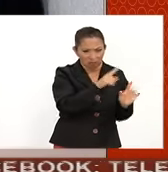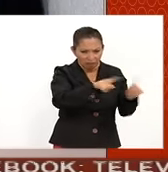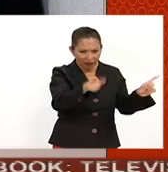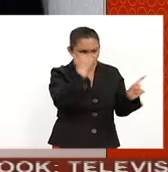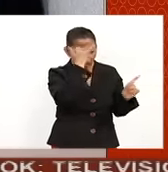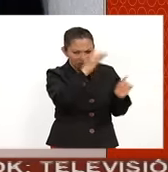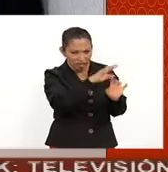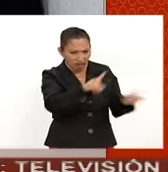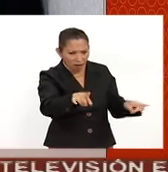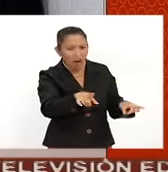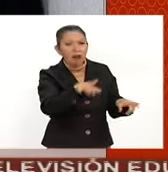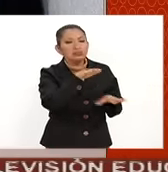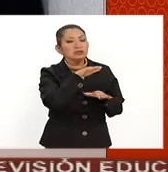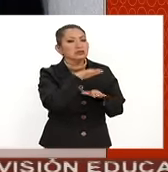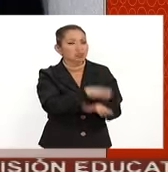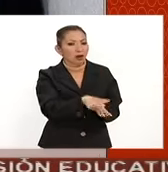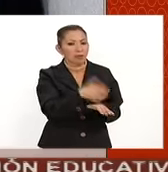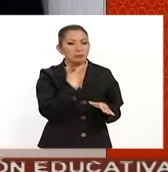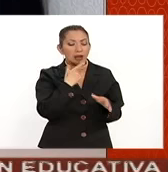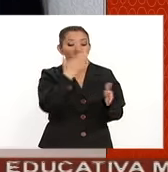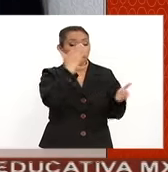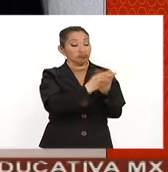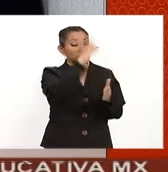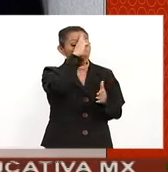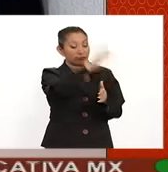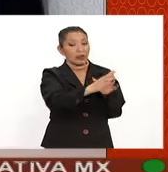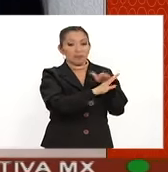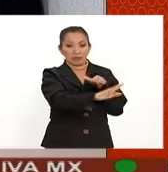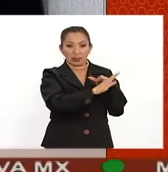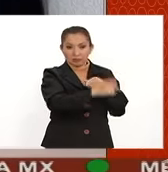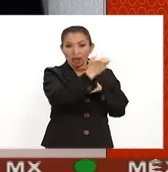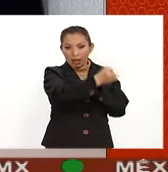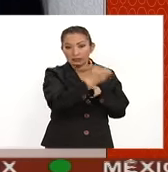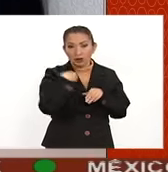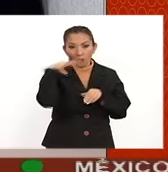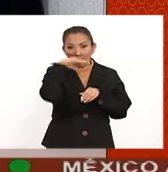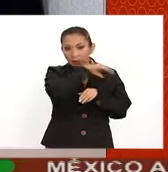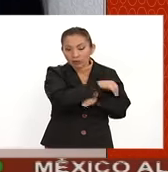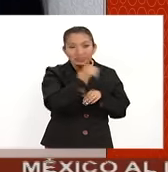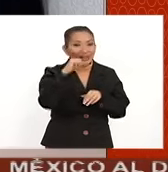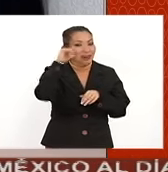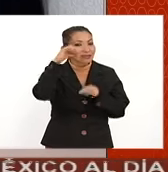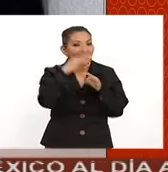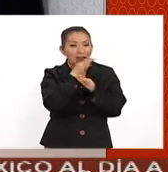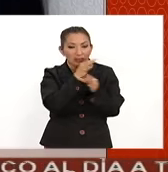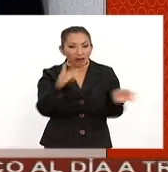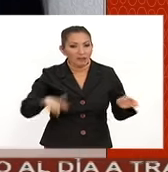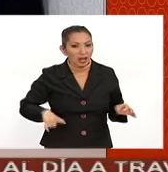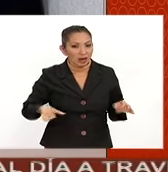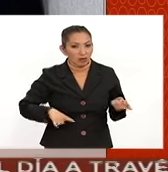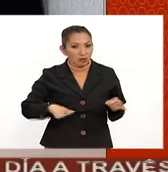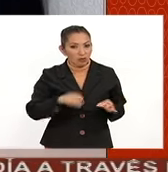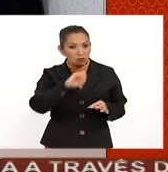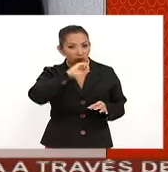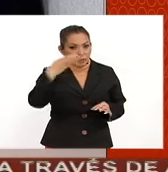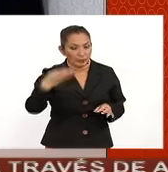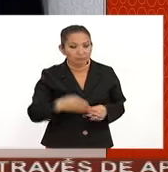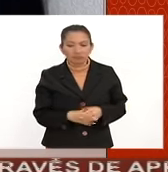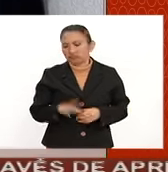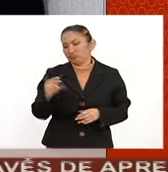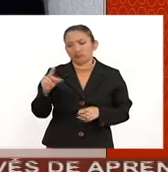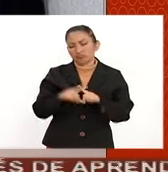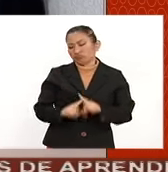Unidos, Donald Trump, sobre la restricción migratoria en el caso de los cubanos y que ayer anunció el gobierno de Obama. No,